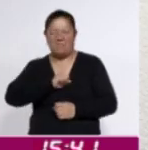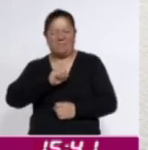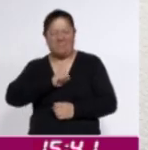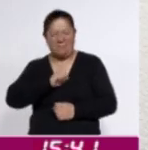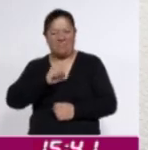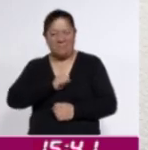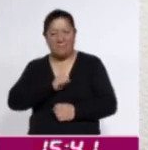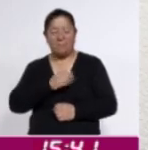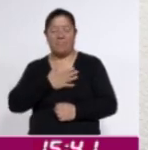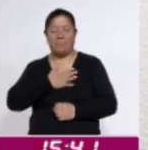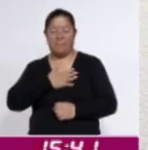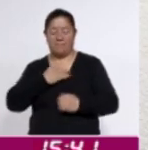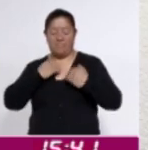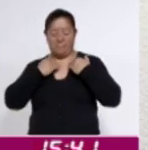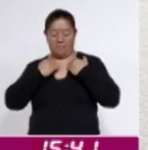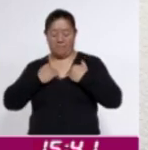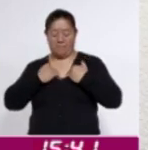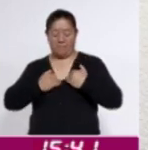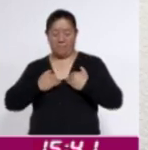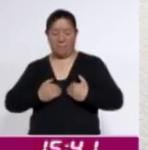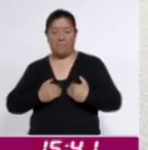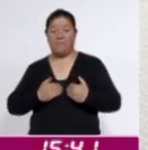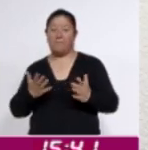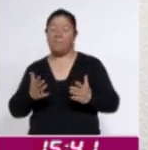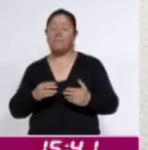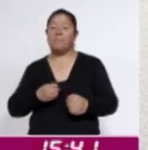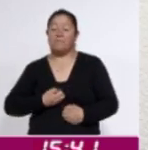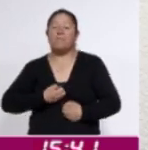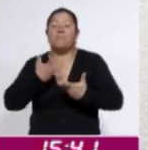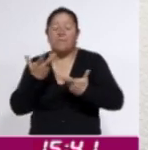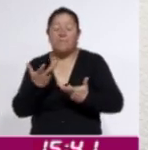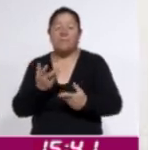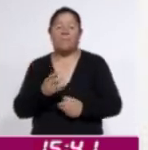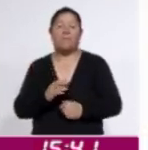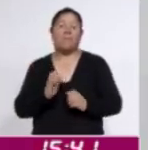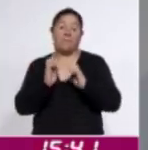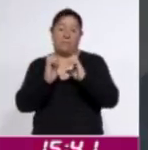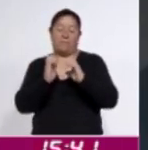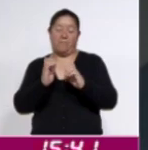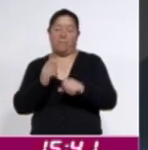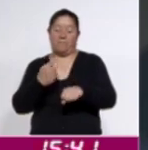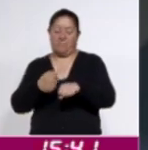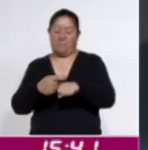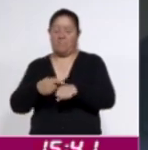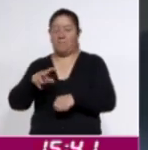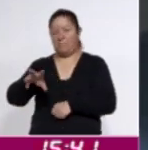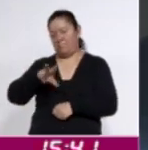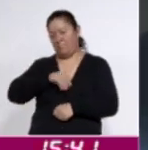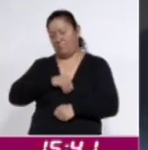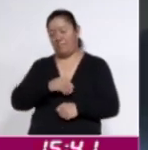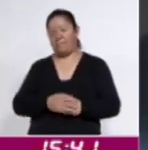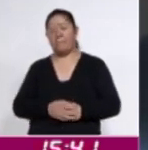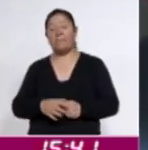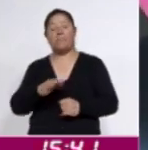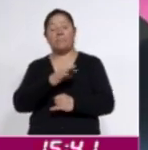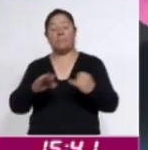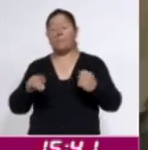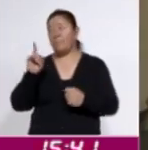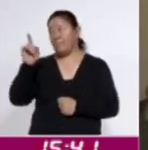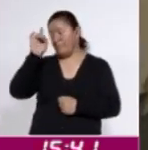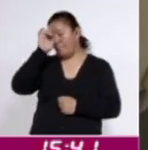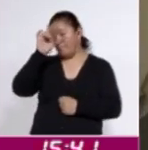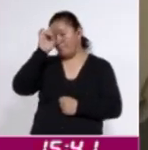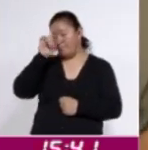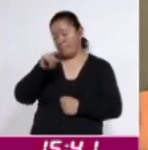podemos sacar y evitar que nos podamos contagiar o enfermar. Finalmente, el epidemiólogo recomendó